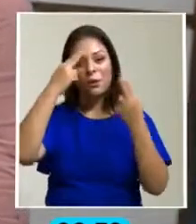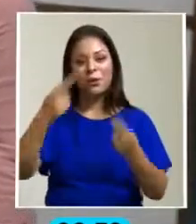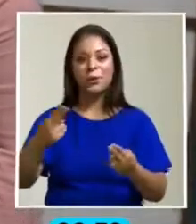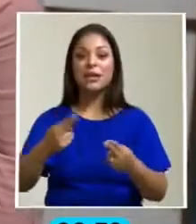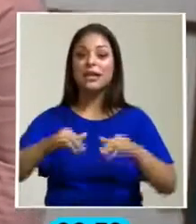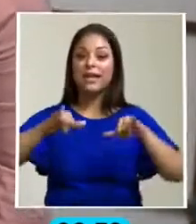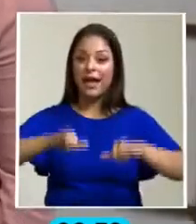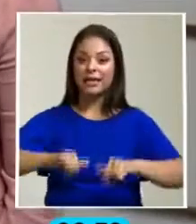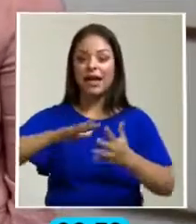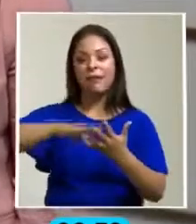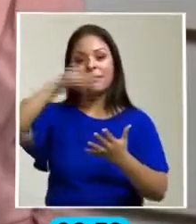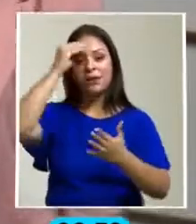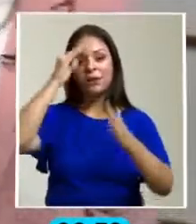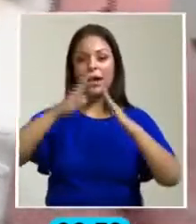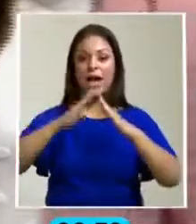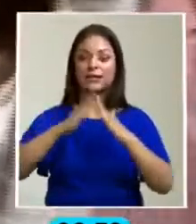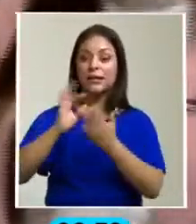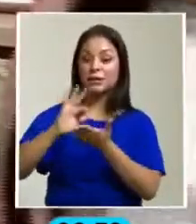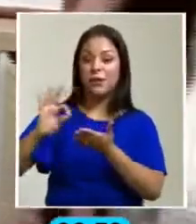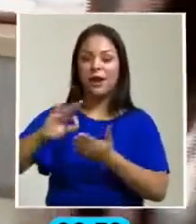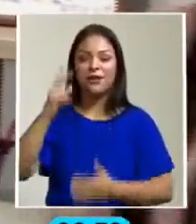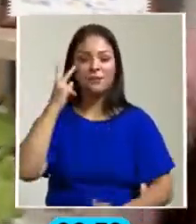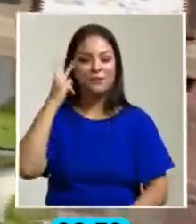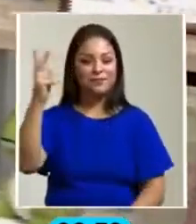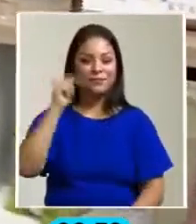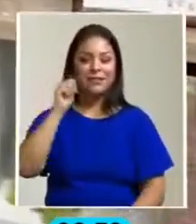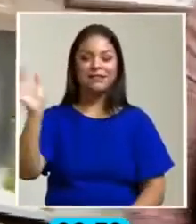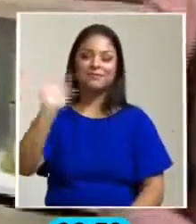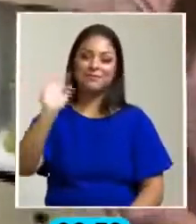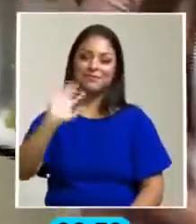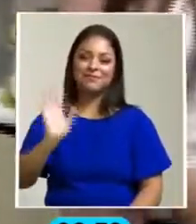con Aprende en Casa Primaria. Nos vemos, muchas gracias.